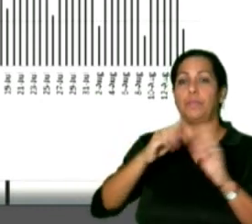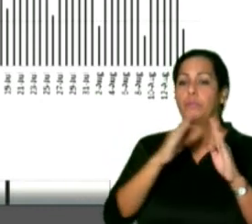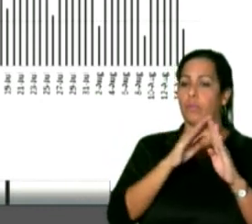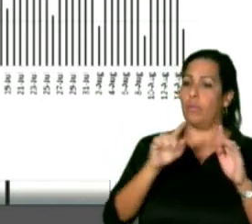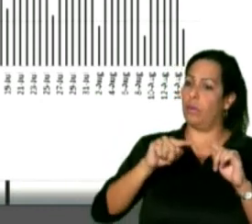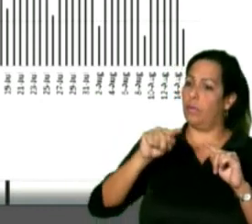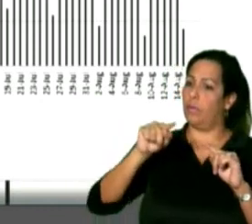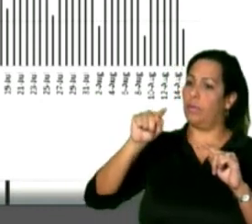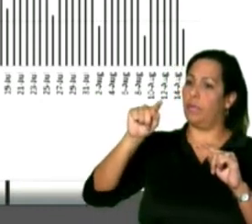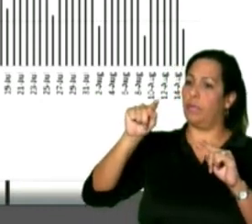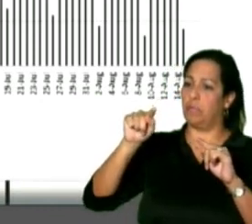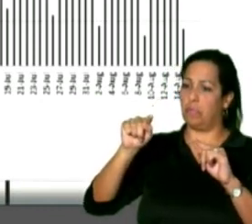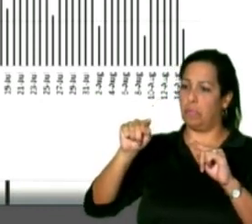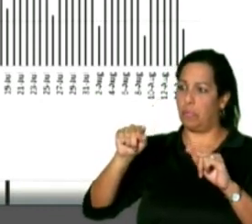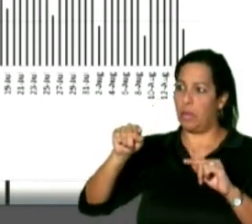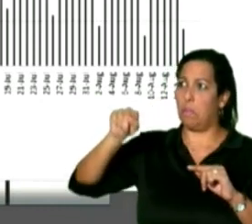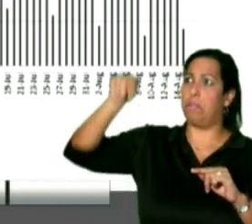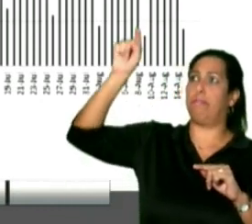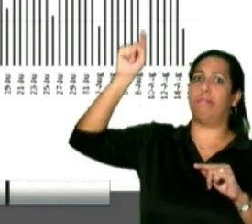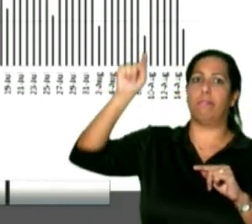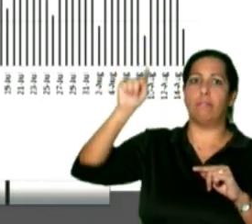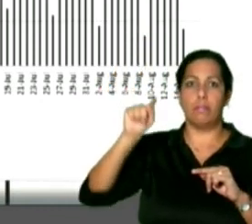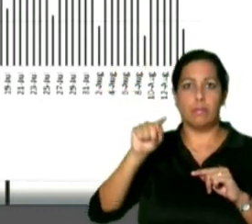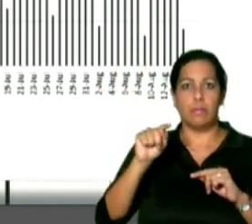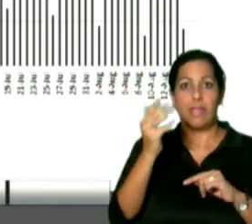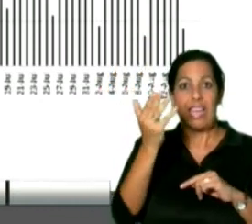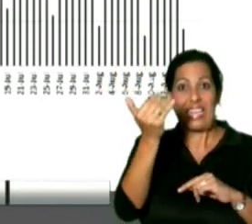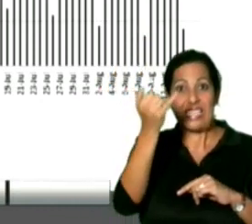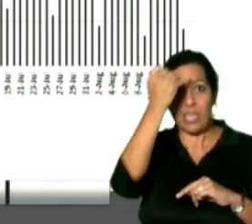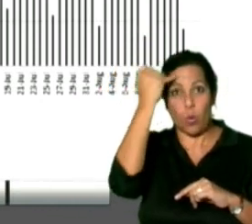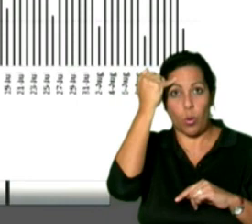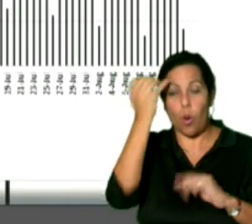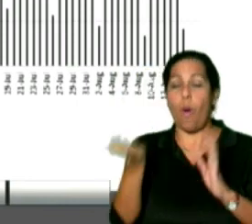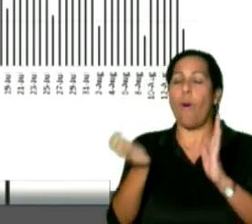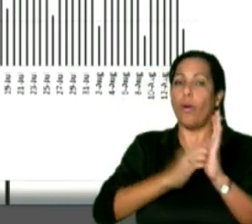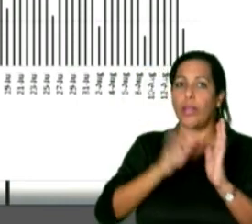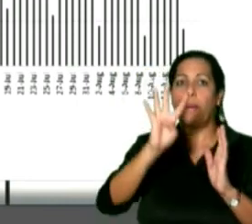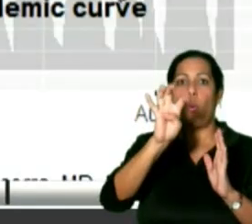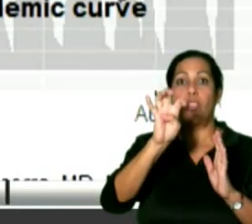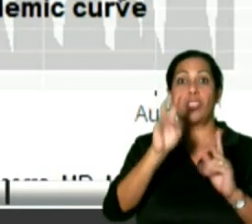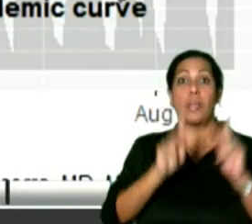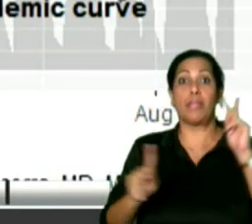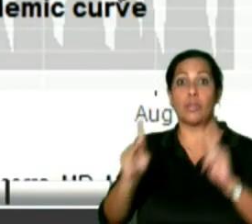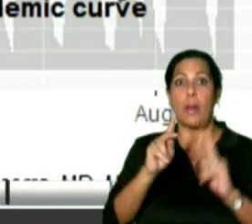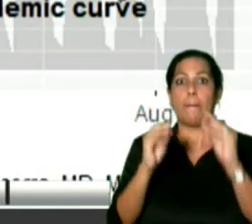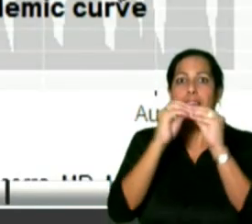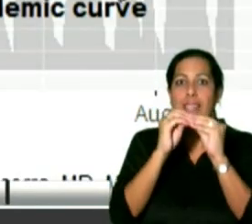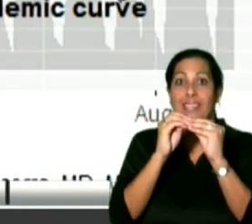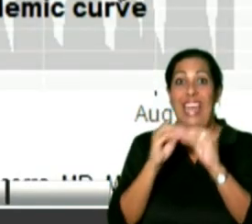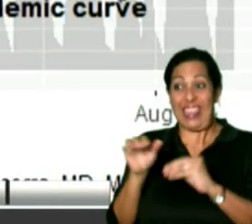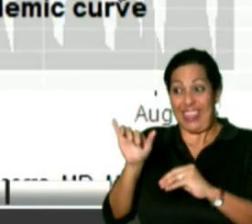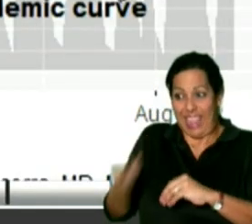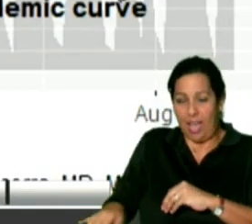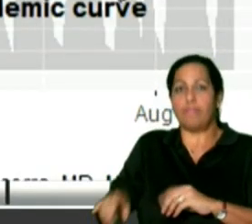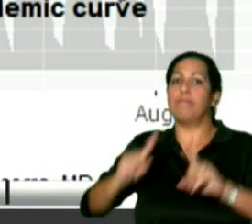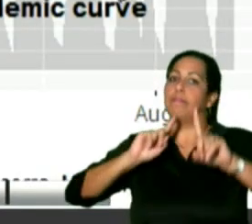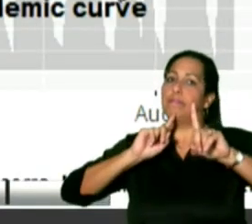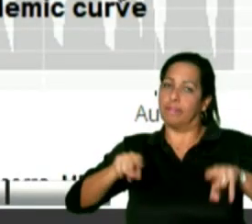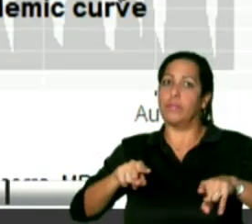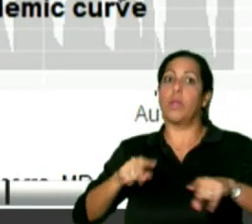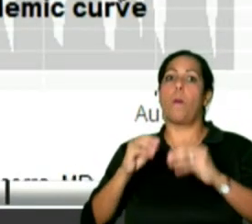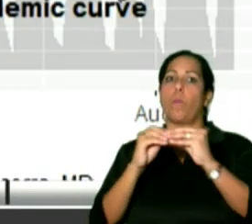otro pico donde también alcanzamos los 400 casos. Justo ahí es que se emite la orden ejecutiva y vemos que hay